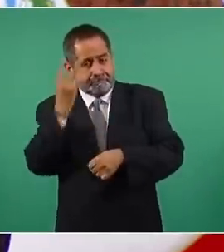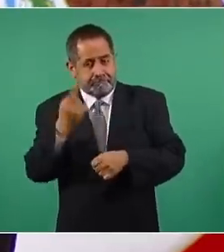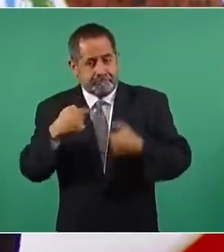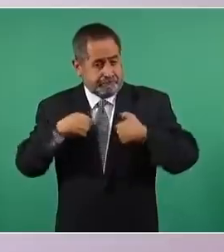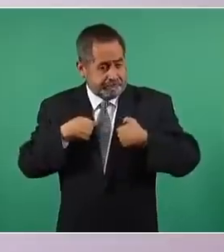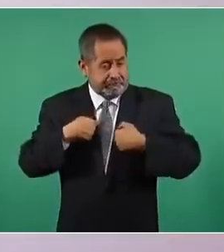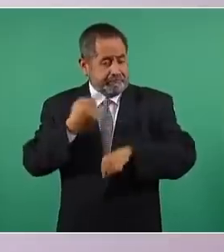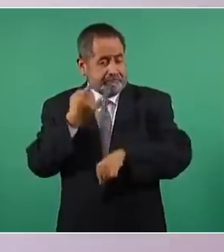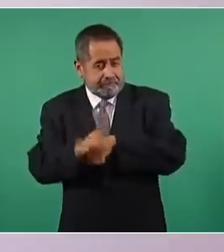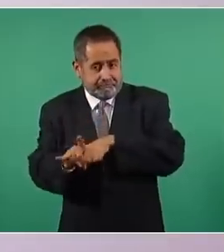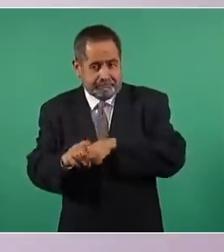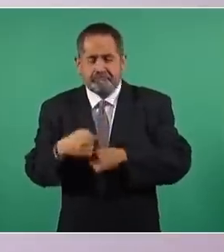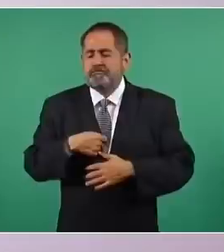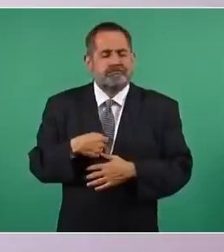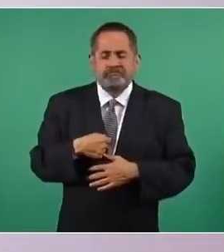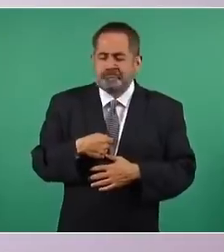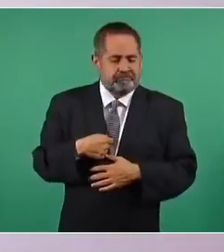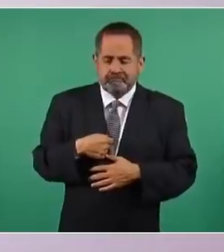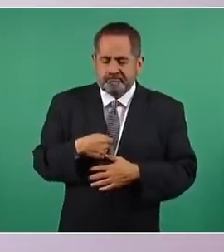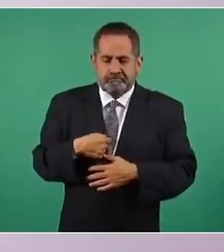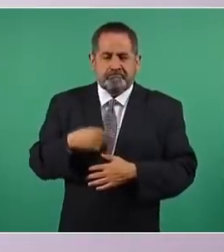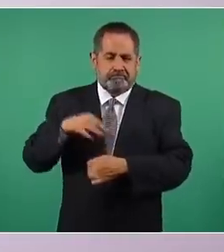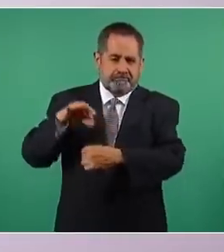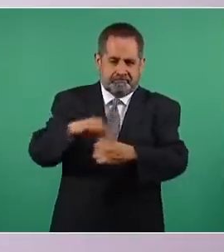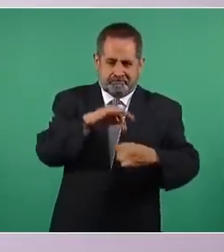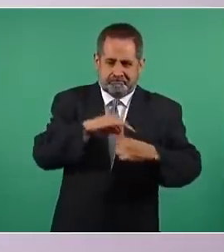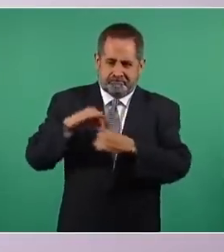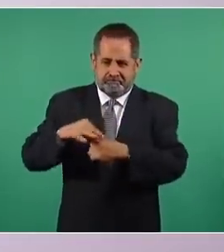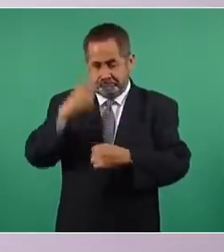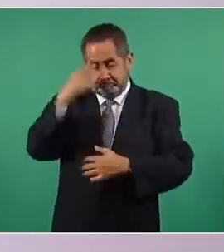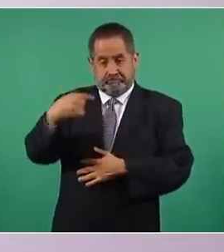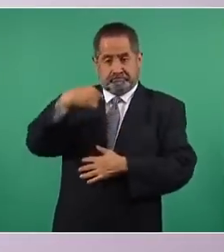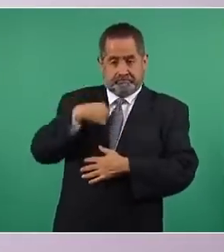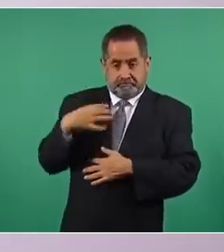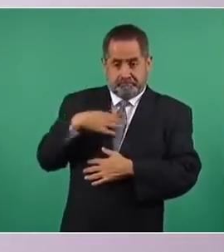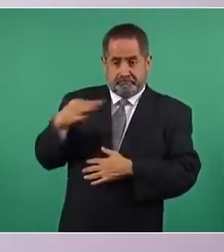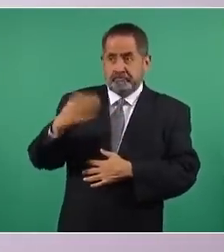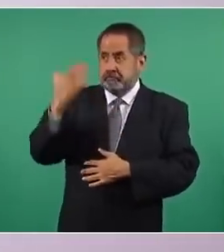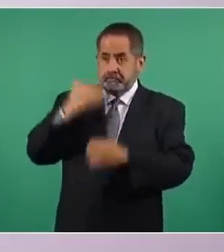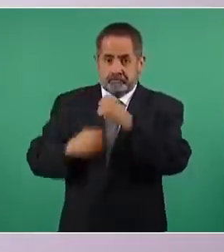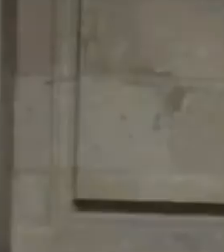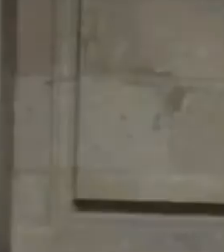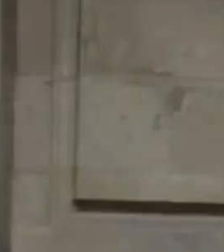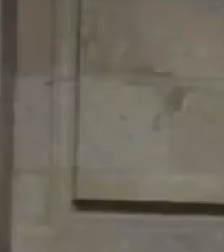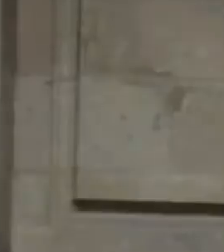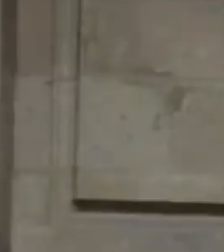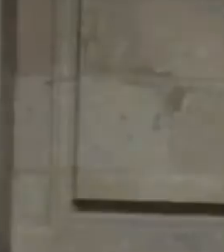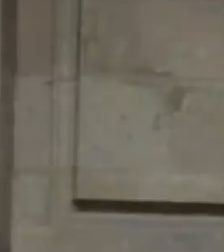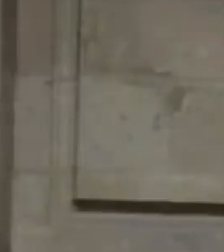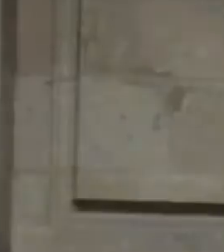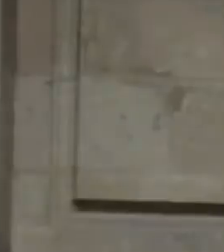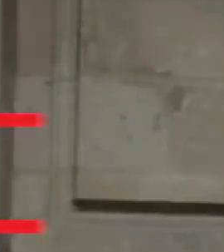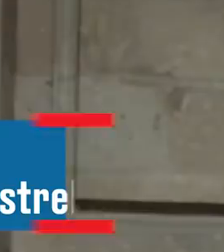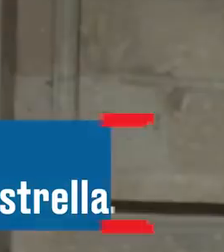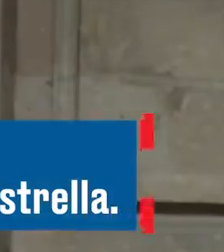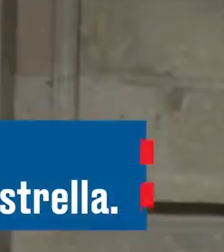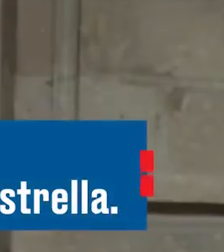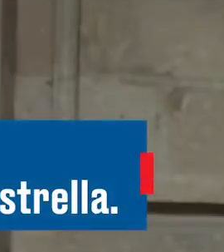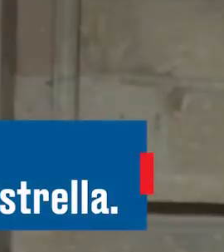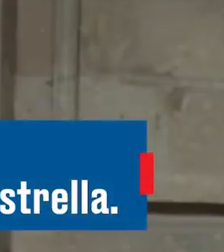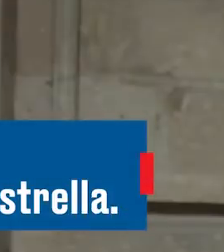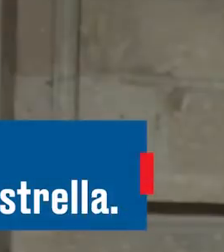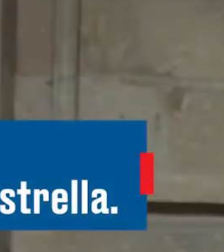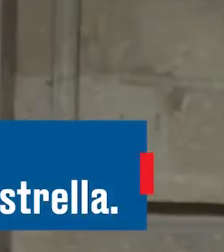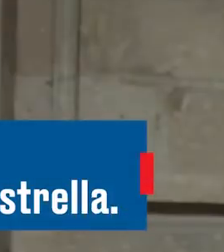joven ni de quienes votaron por mí hace 3 años. El presidente Andrés Manuel